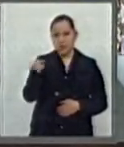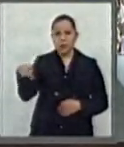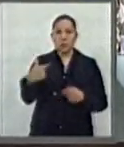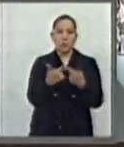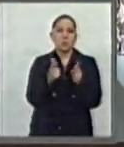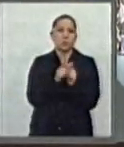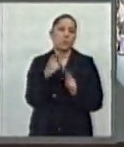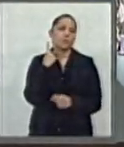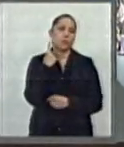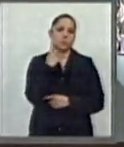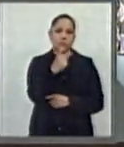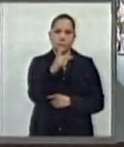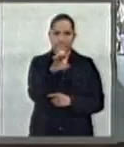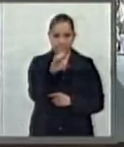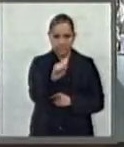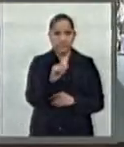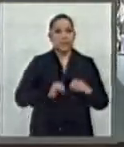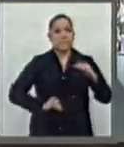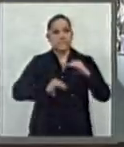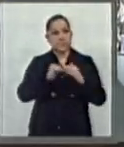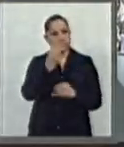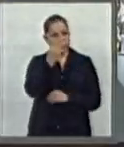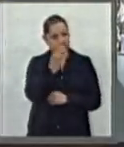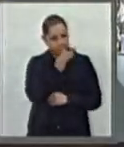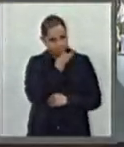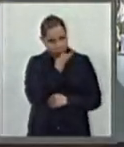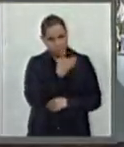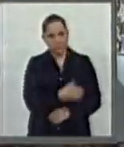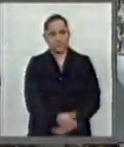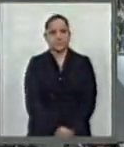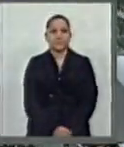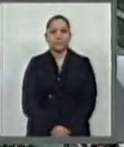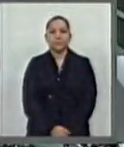Partido Encuentro Social, hasta por 3 minutos.